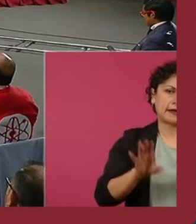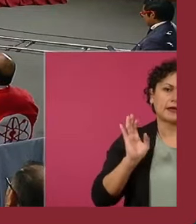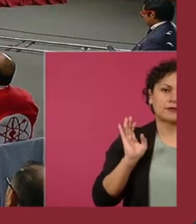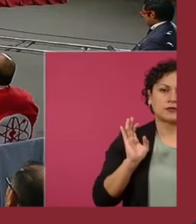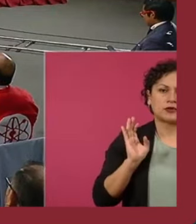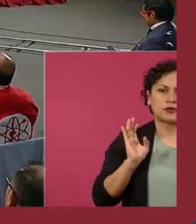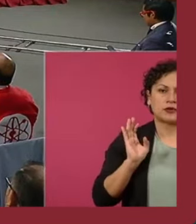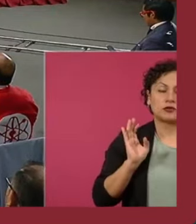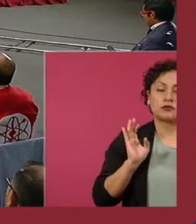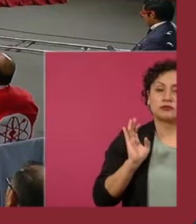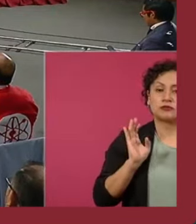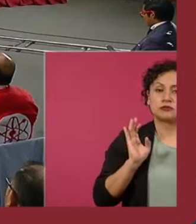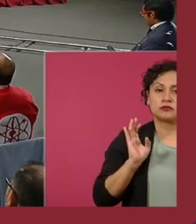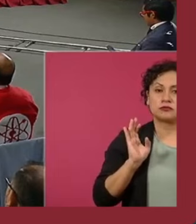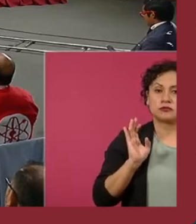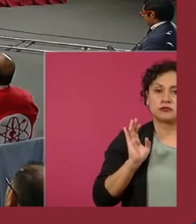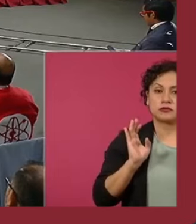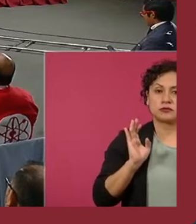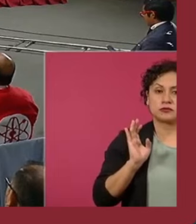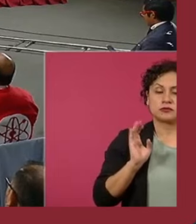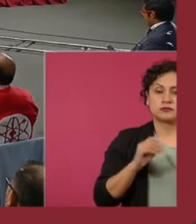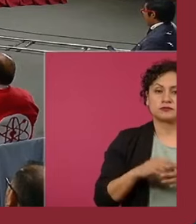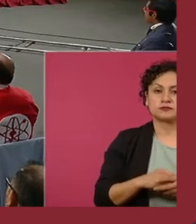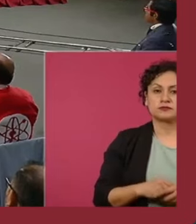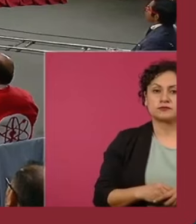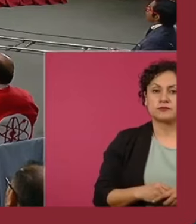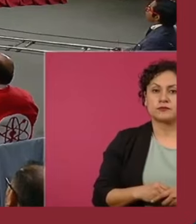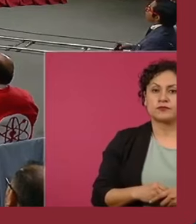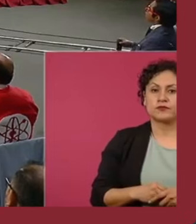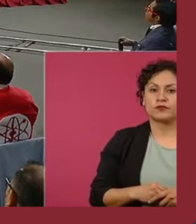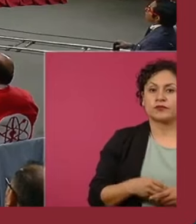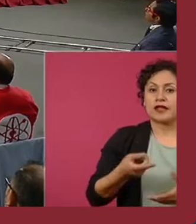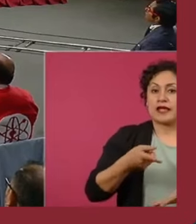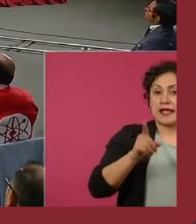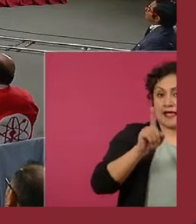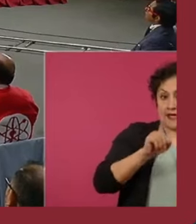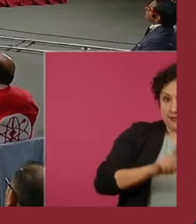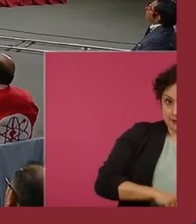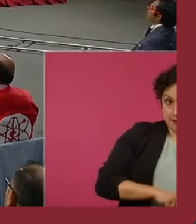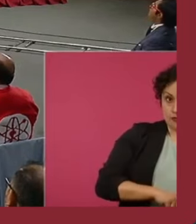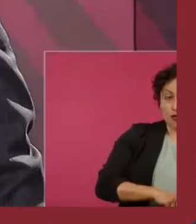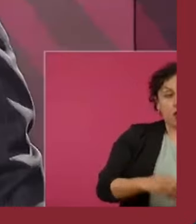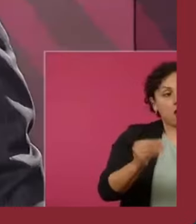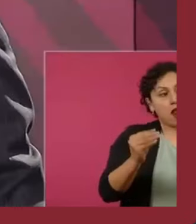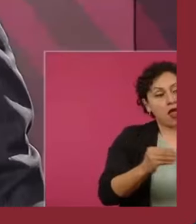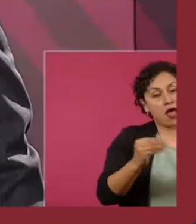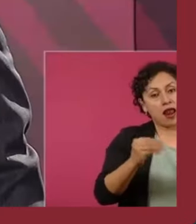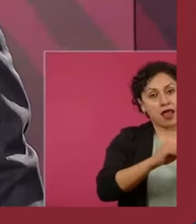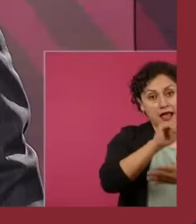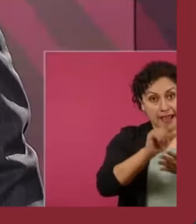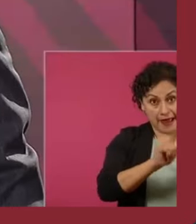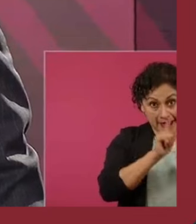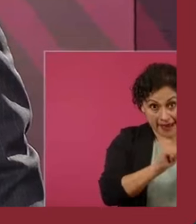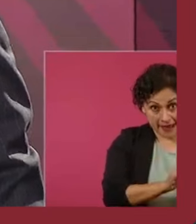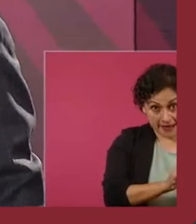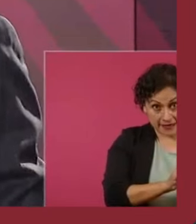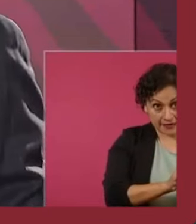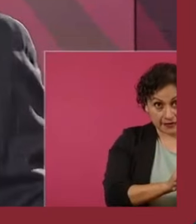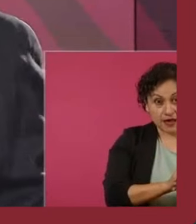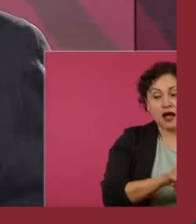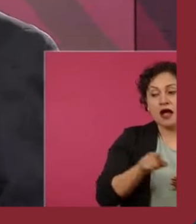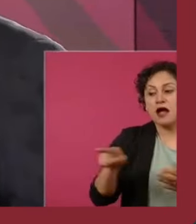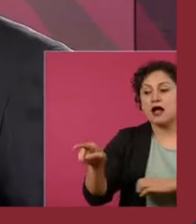años. La extracción irracional de materiales ha provocado la pérdida irreversible del subsuelo y ha alterado la presión del